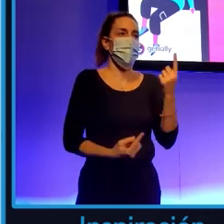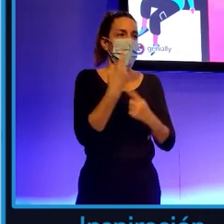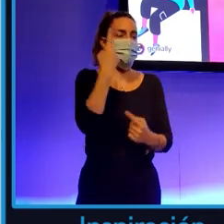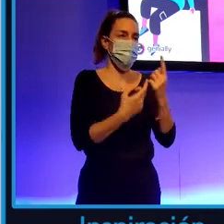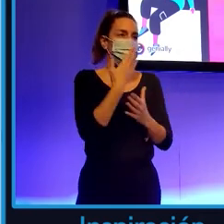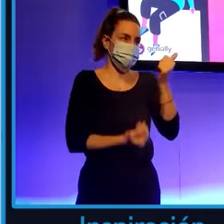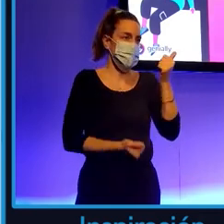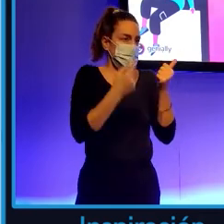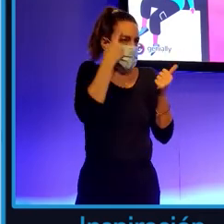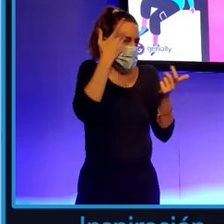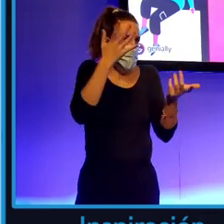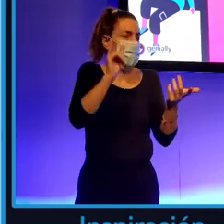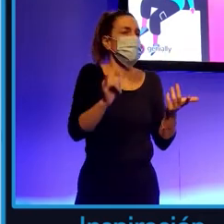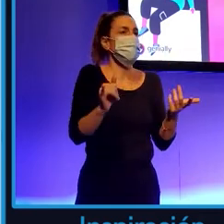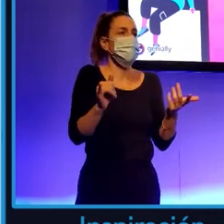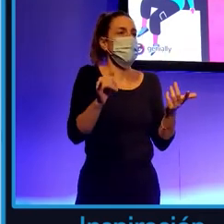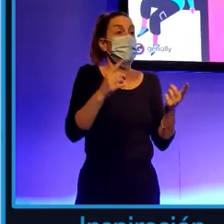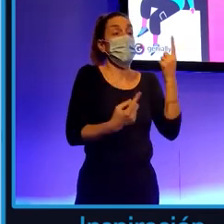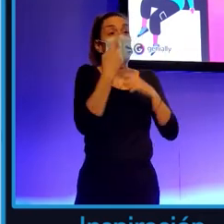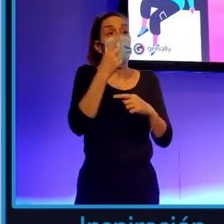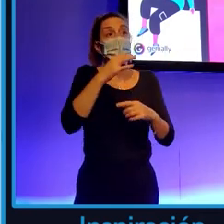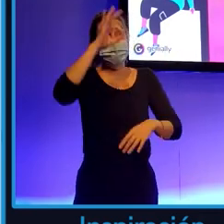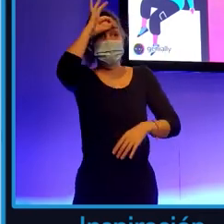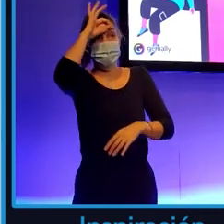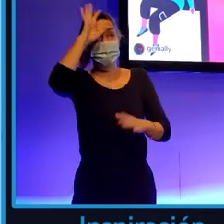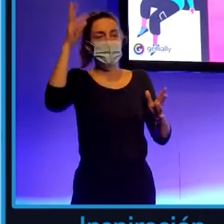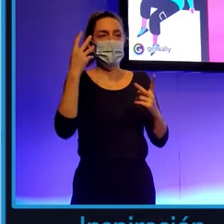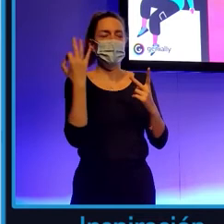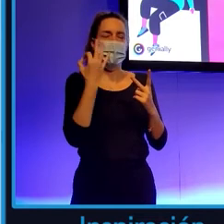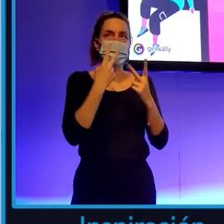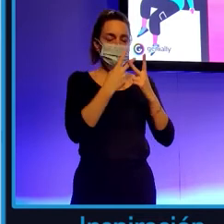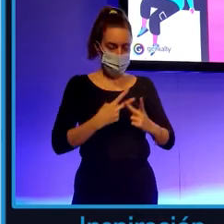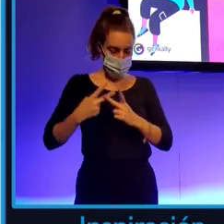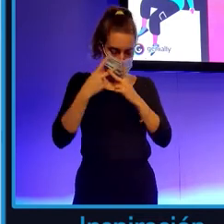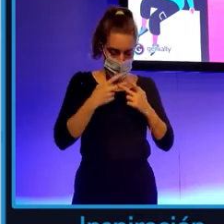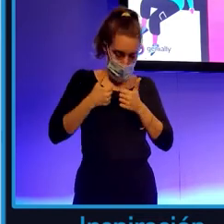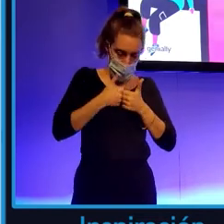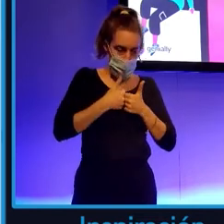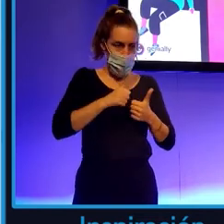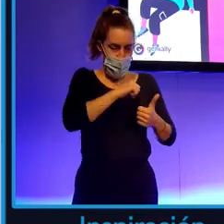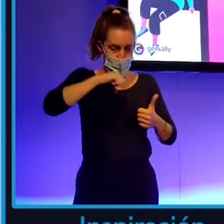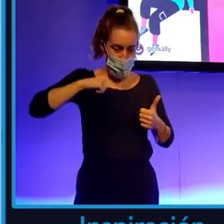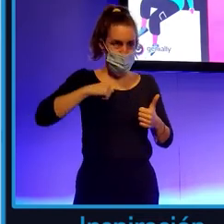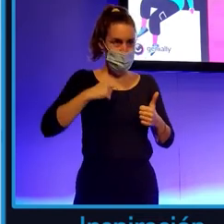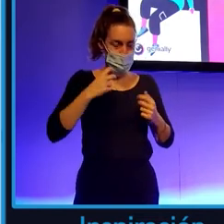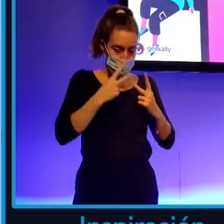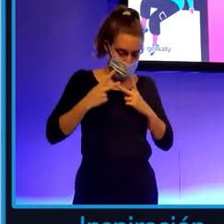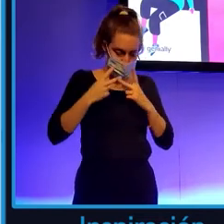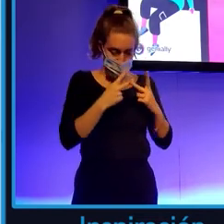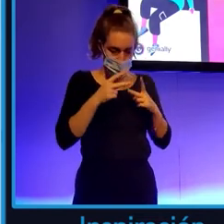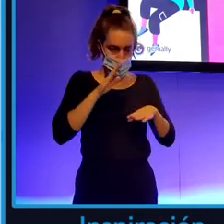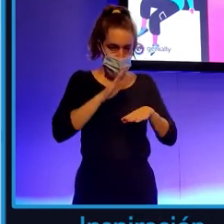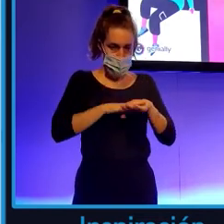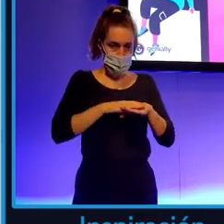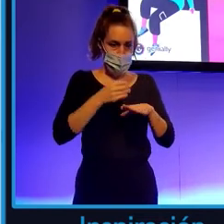bueno pues tendremos que auditar nos a nosotros mismos y aprender a ser mejores personas para que esos hijos no se